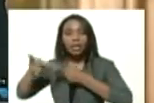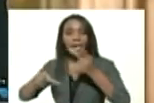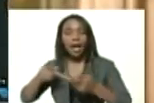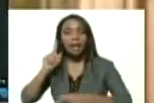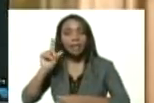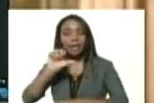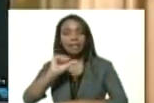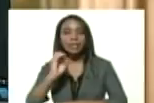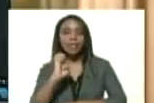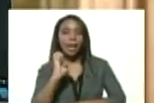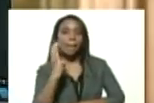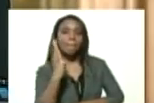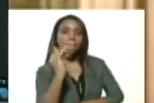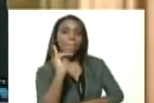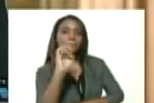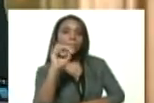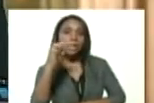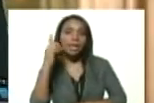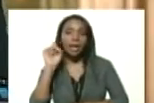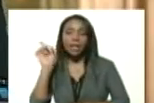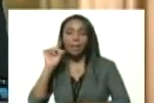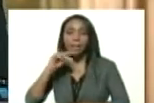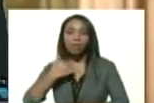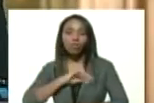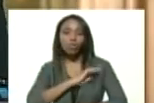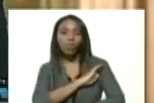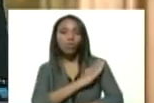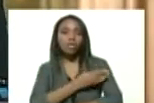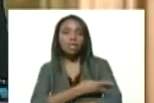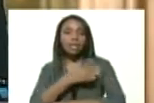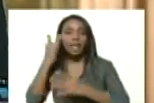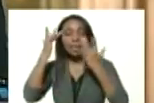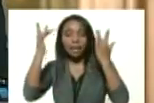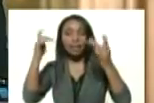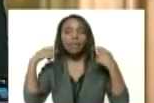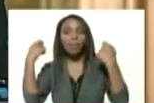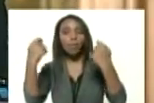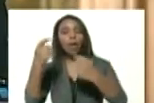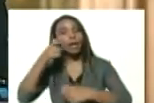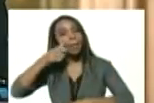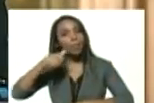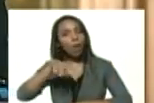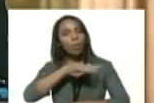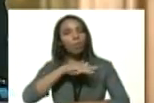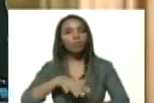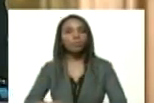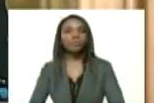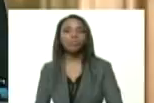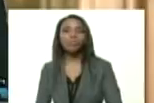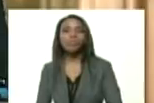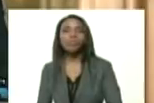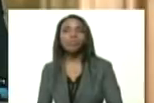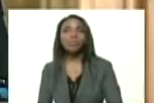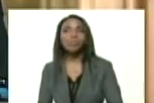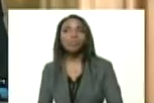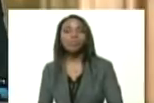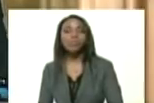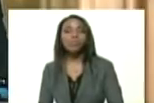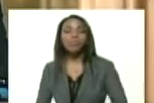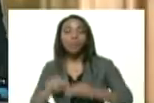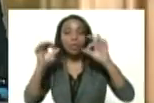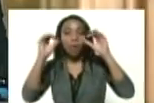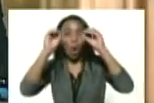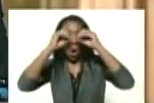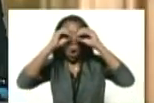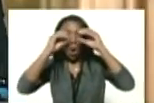sebin y tenemos que fortalecer la inteligencia popular que el pueblo con su ojo avisor